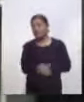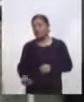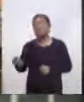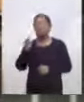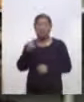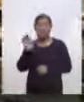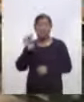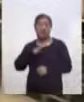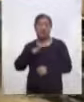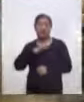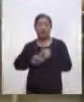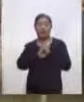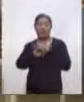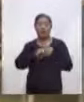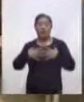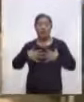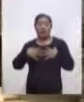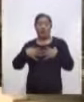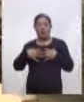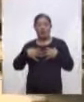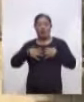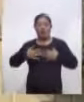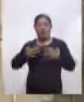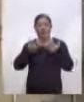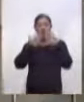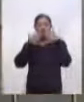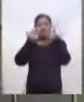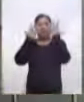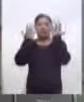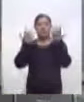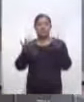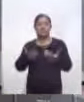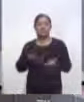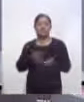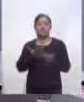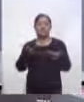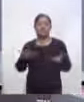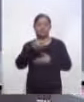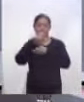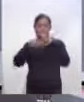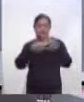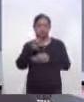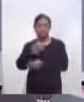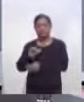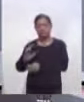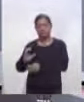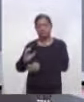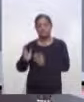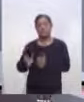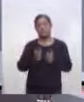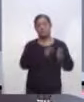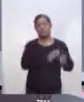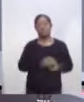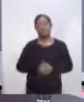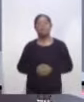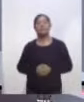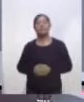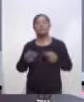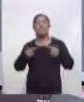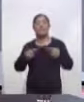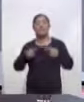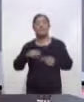respiratorios. Con información de Altagracia Corona, Ahora Noticias. Por otro lado, personal de las 60